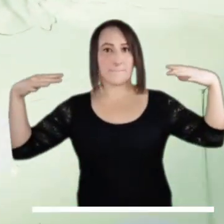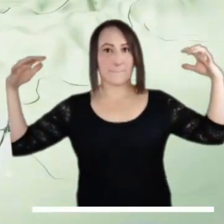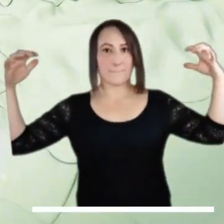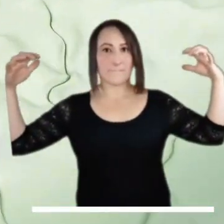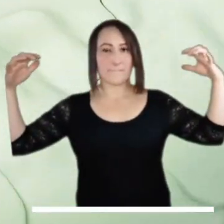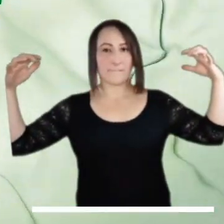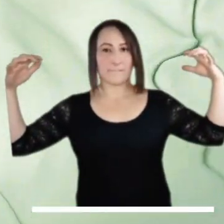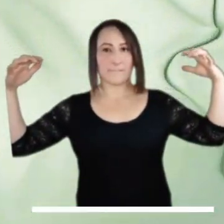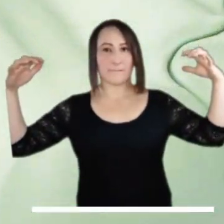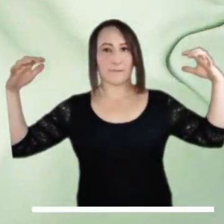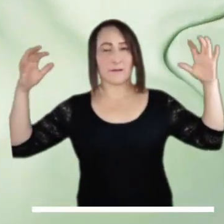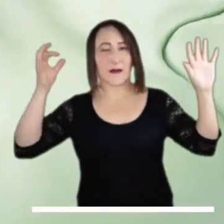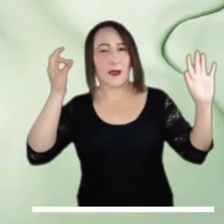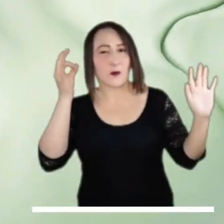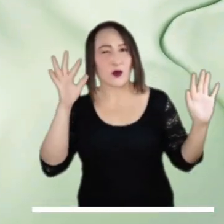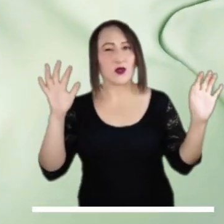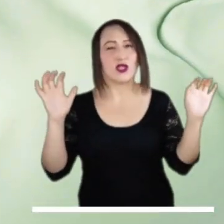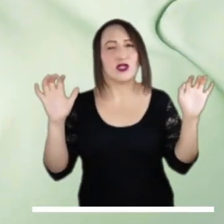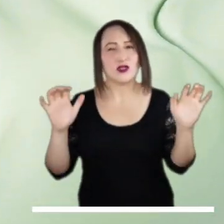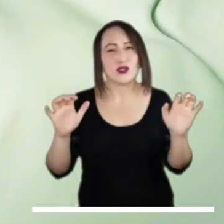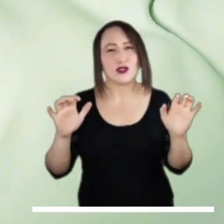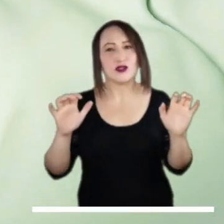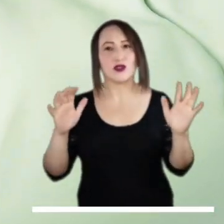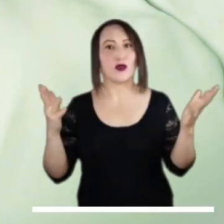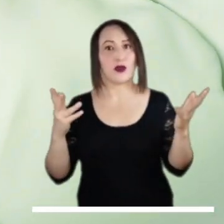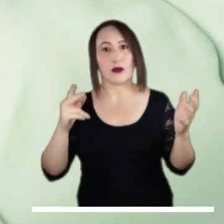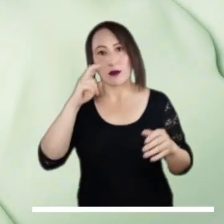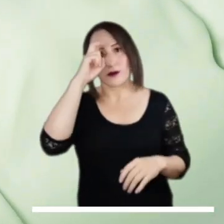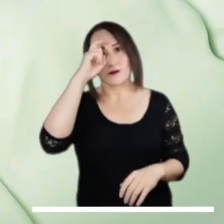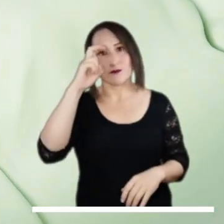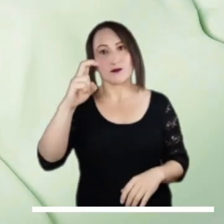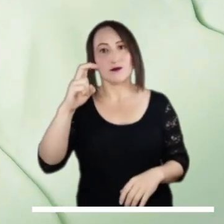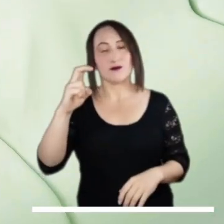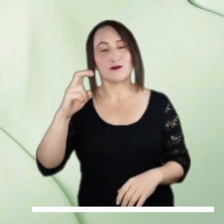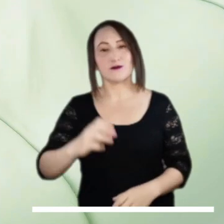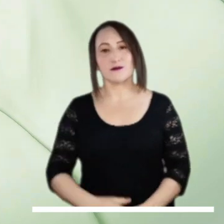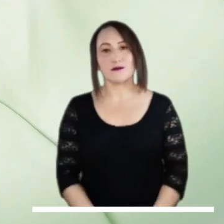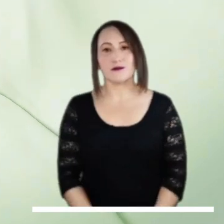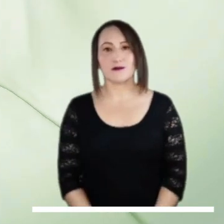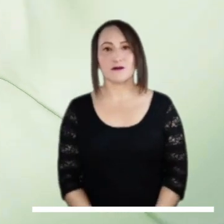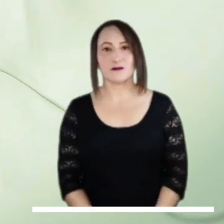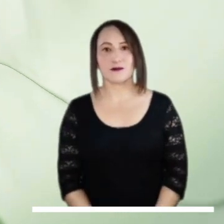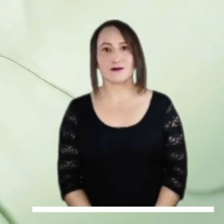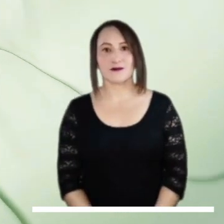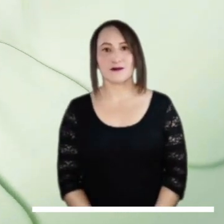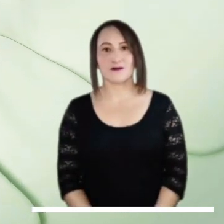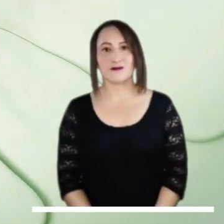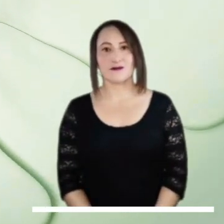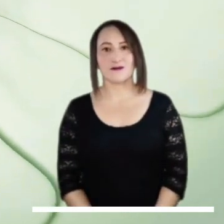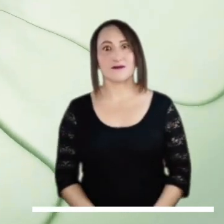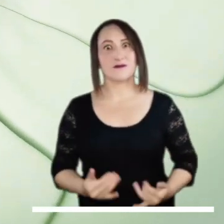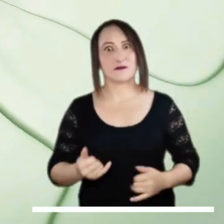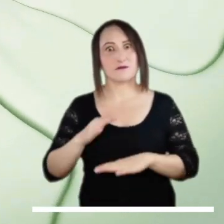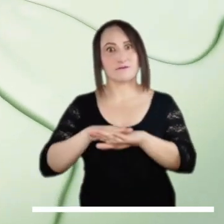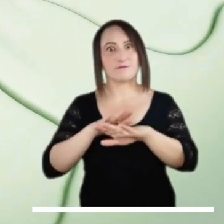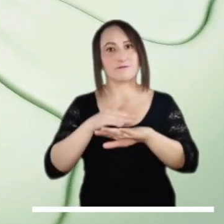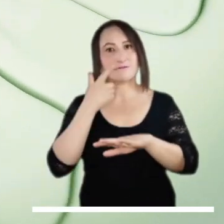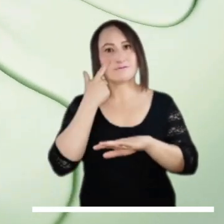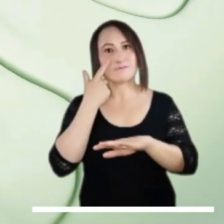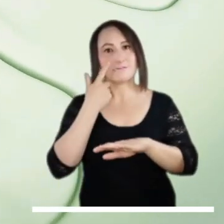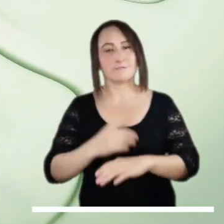se mantendrán las condiciones de cielo despejado. Sin embargo, no se descartan ligeras lloviznas al norte de la sabana de